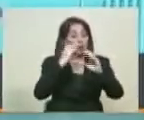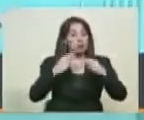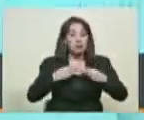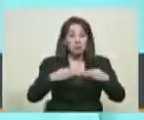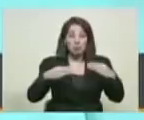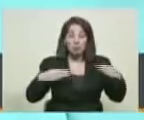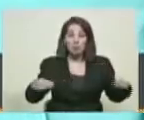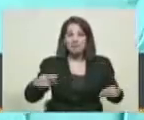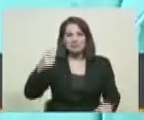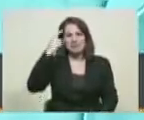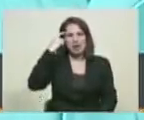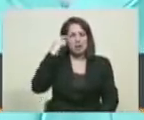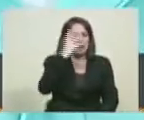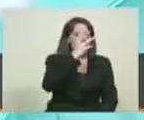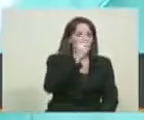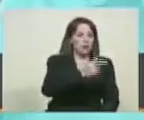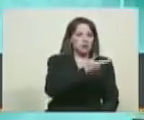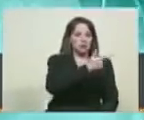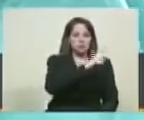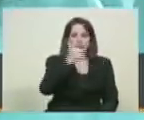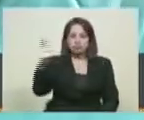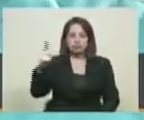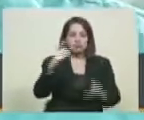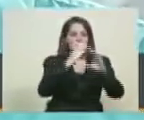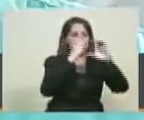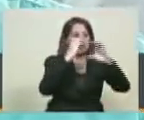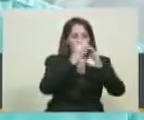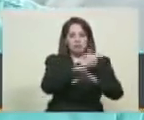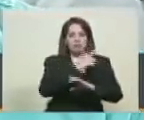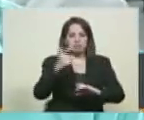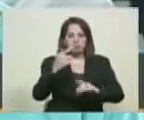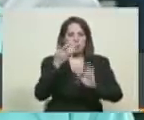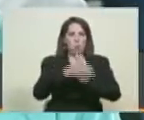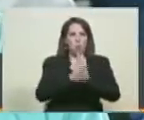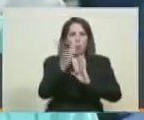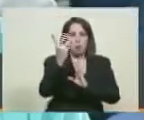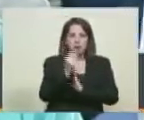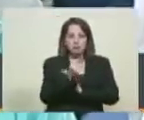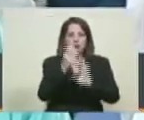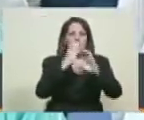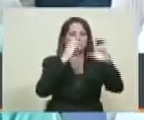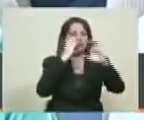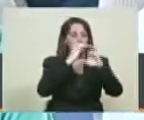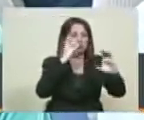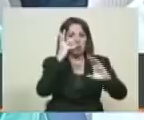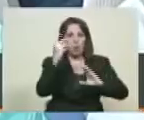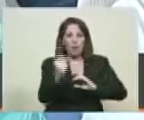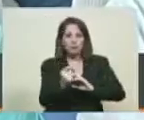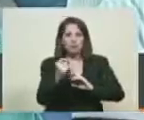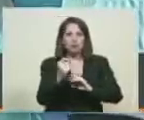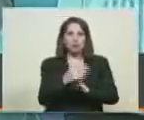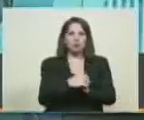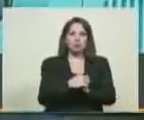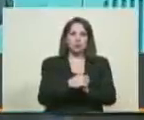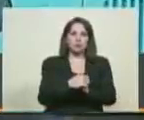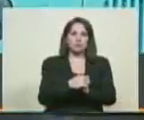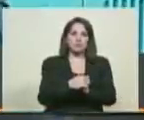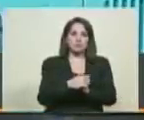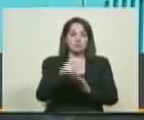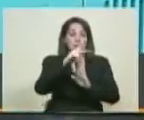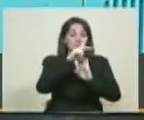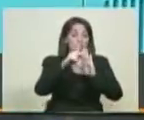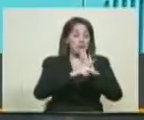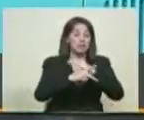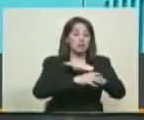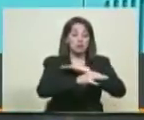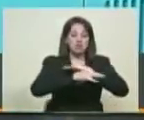Saber cuántas líneas de carrito propuestos hay, cuántas líneas de autobuses hay. El plan rector del